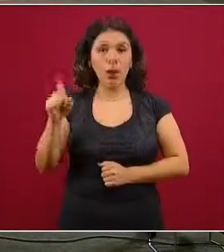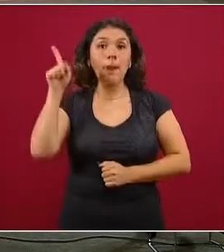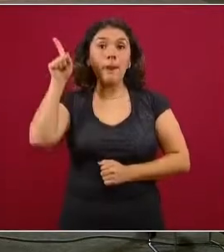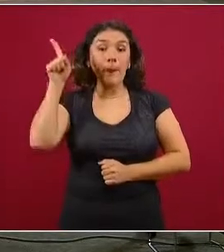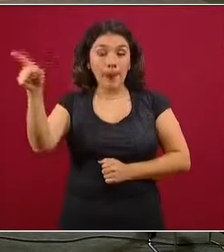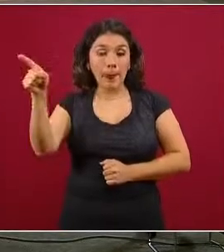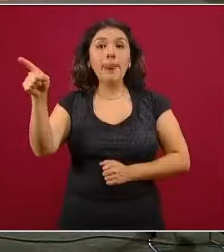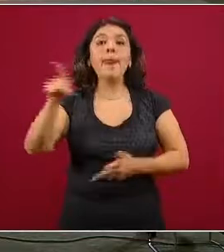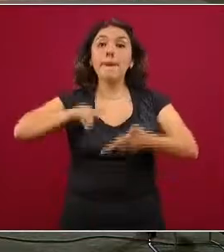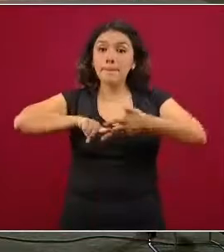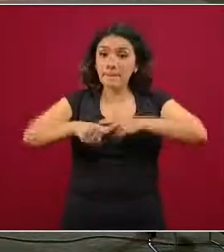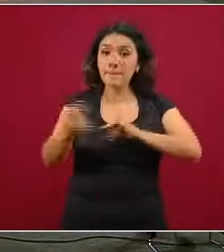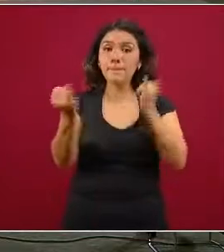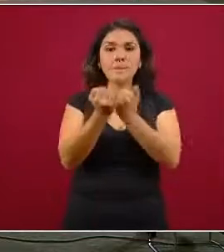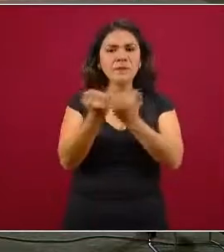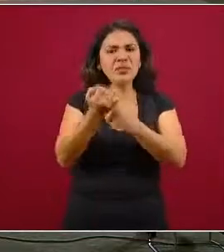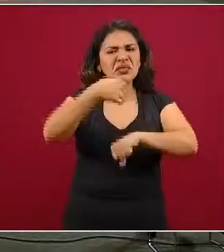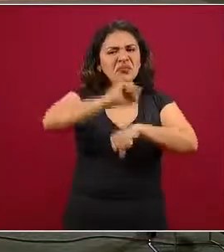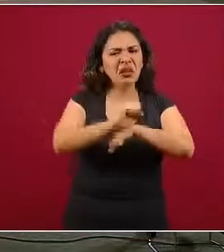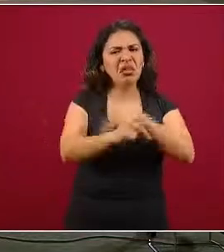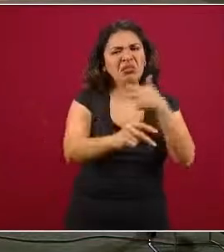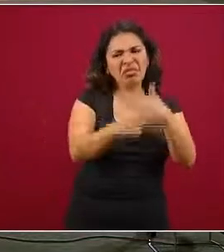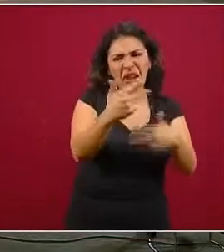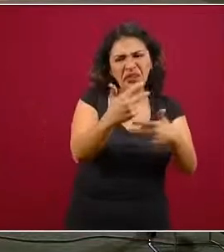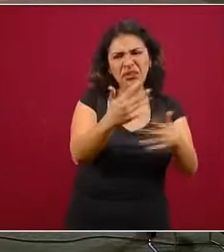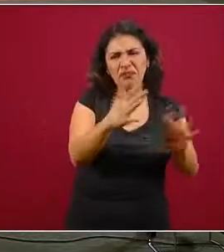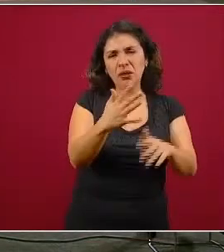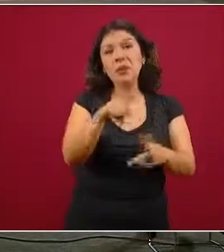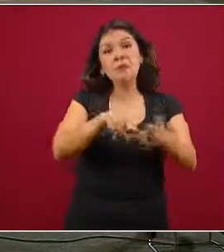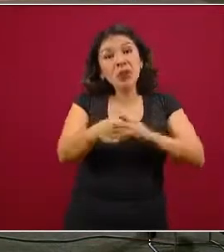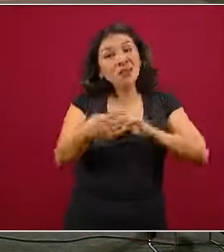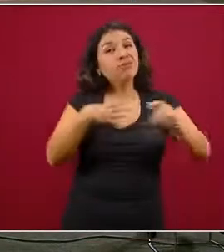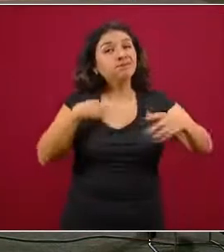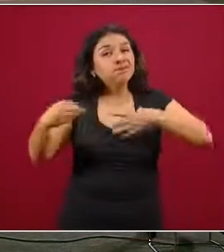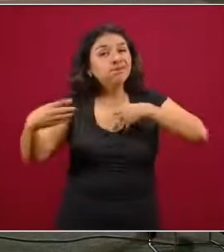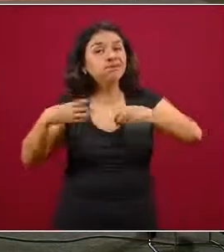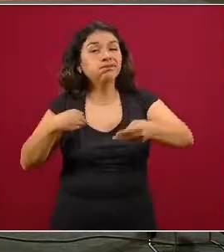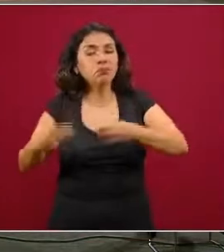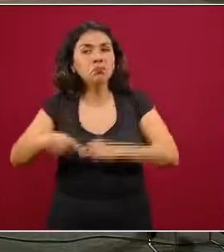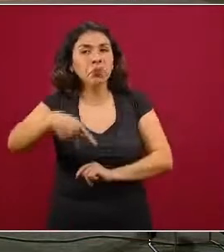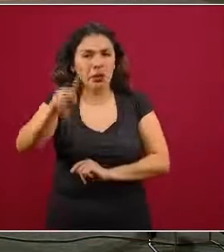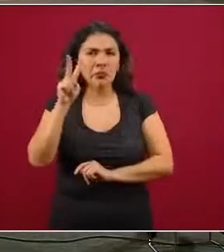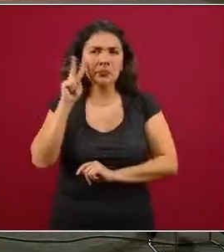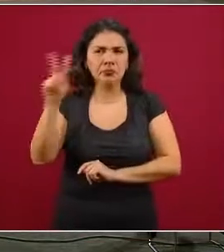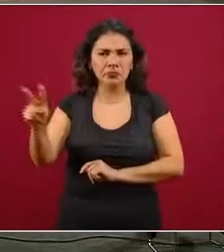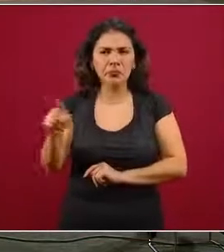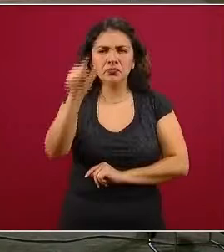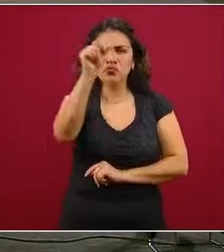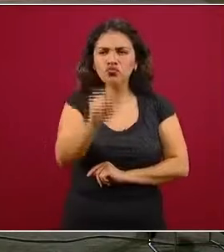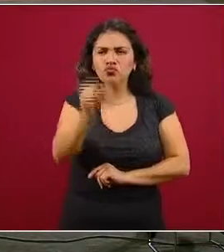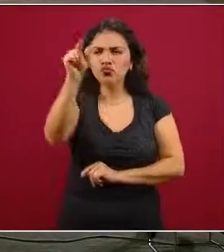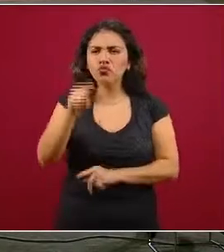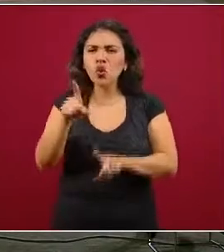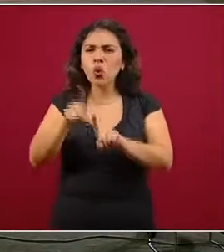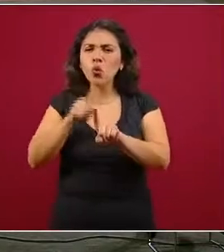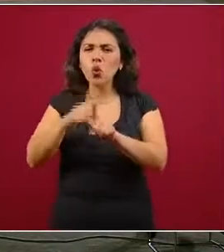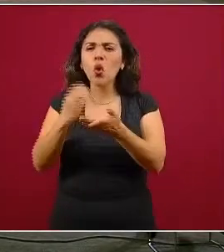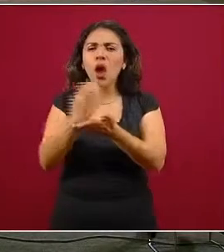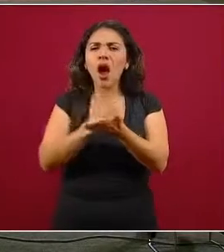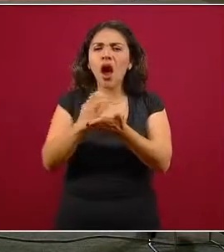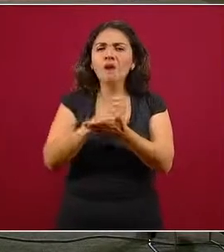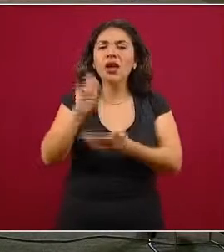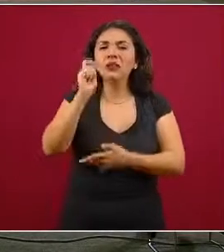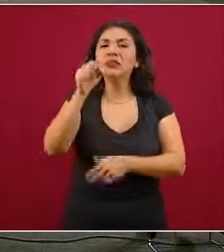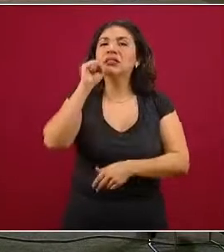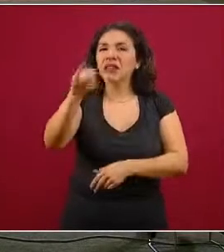California Sur inició también alrededor de la semana 13 con su transmisión. Sin embargo, pueden ver en las barras de color café, que son los casos